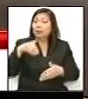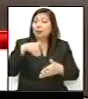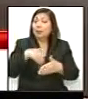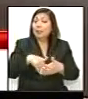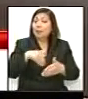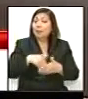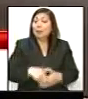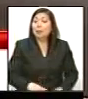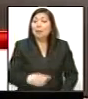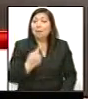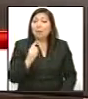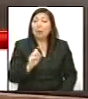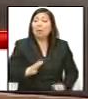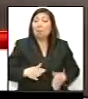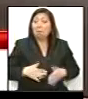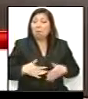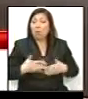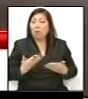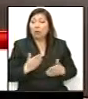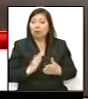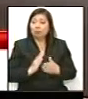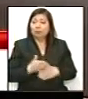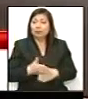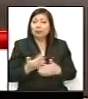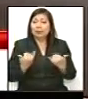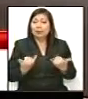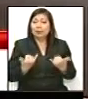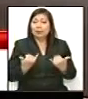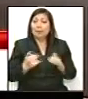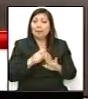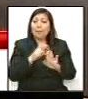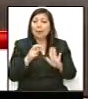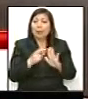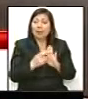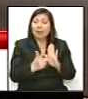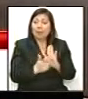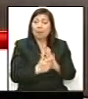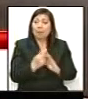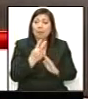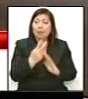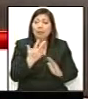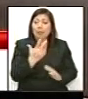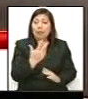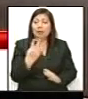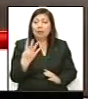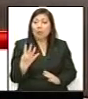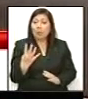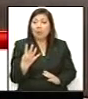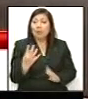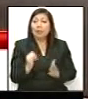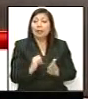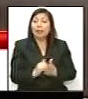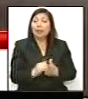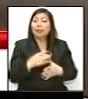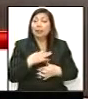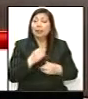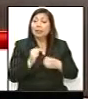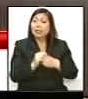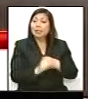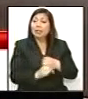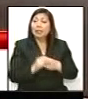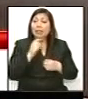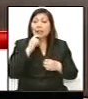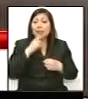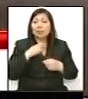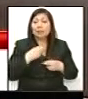votación para poder entrar a este proyecto de ley 2734 que declara interés nacional y